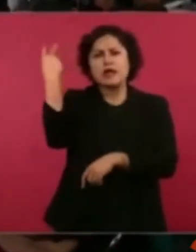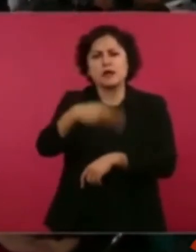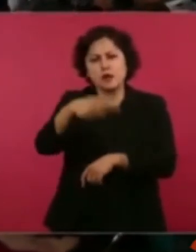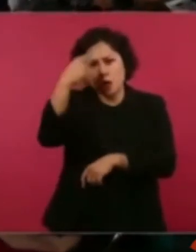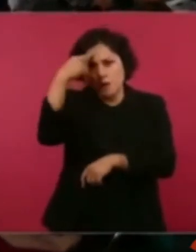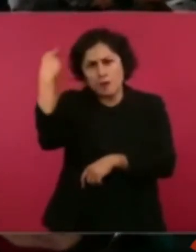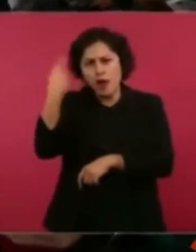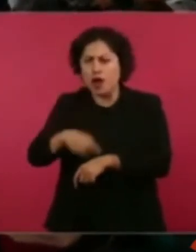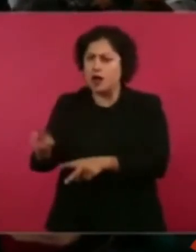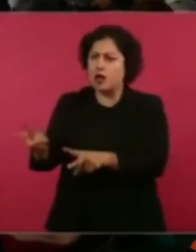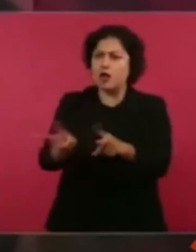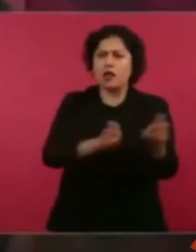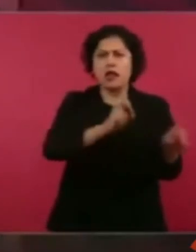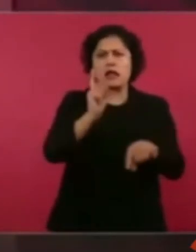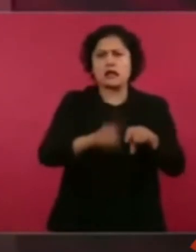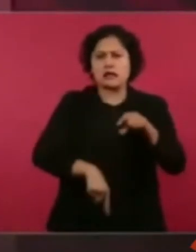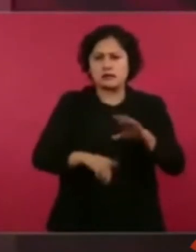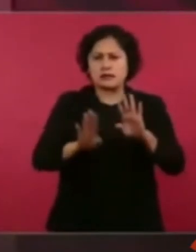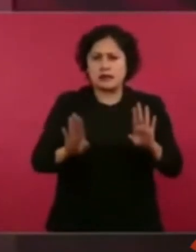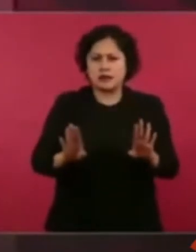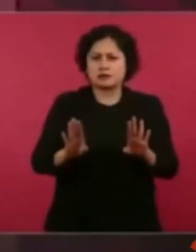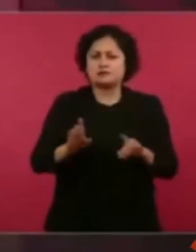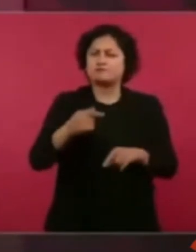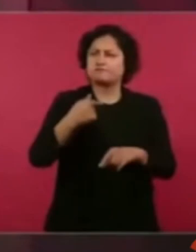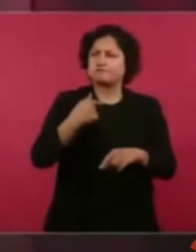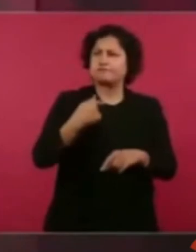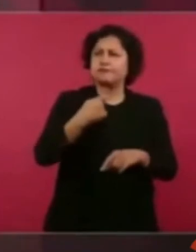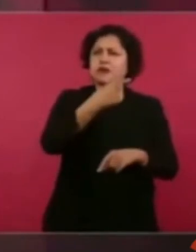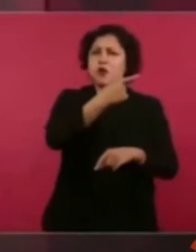Y un presidente Polk